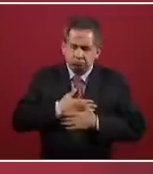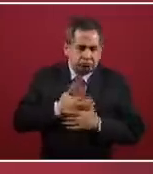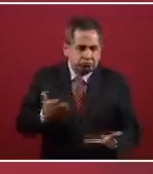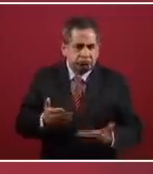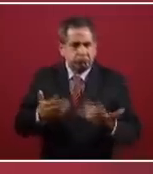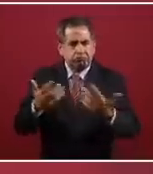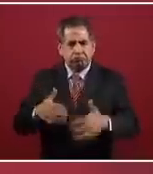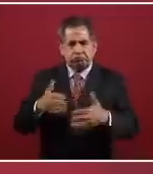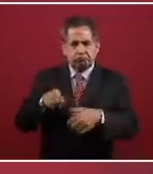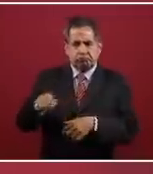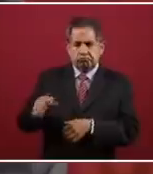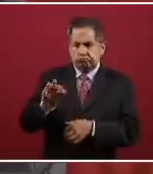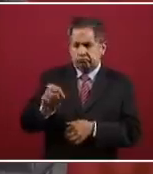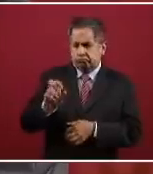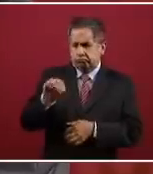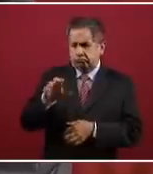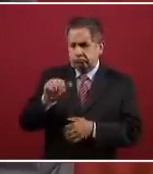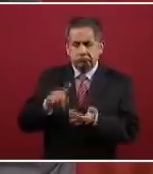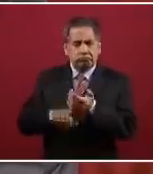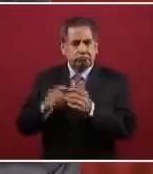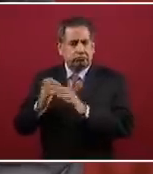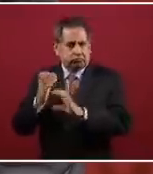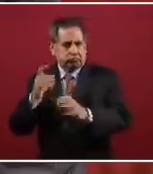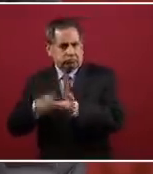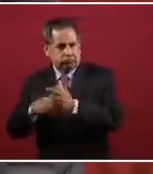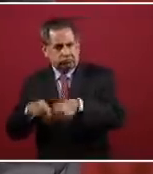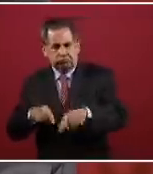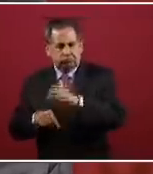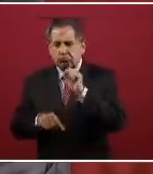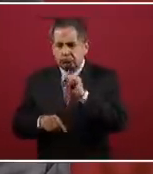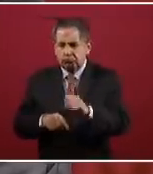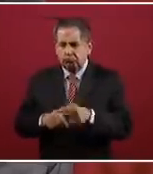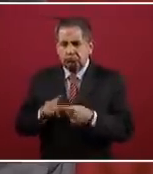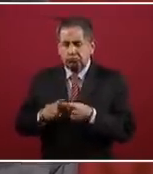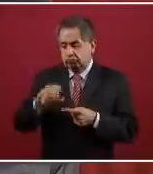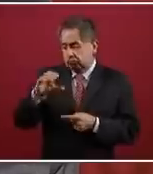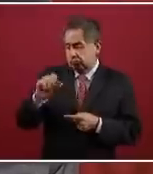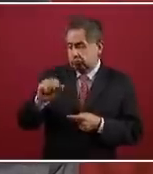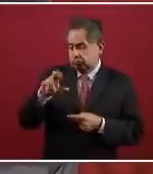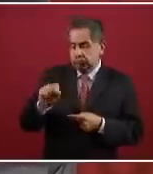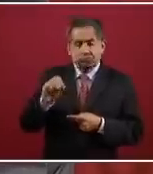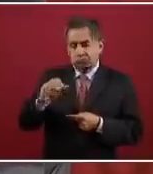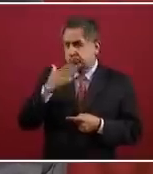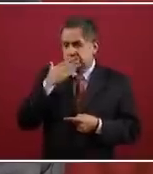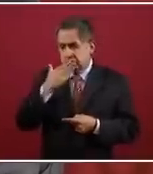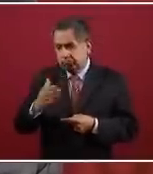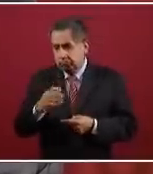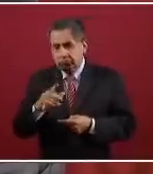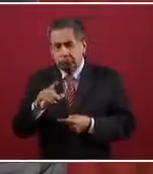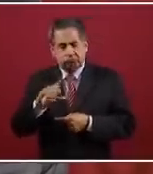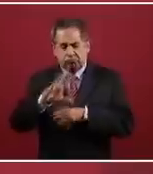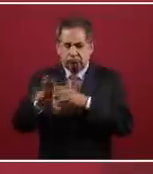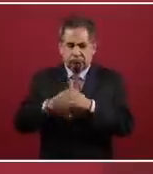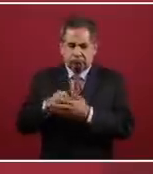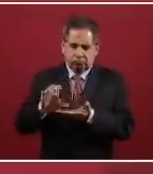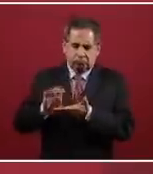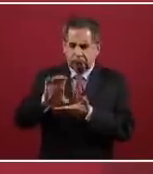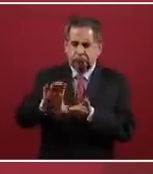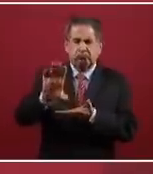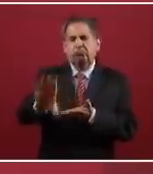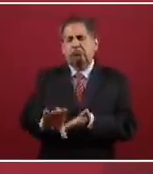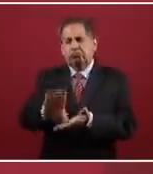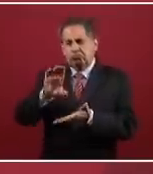las partes, de los transportistas, empezando por Carso, que lo reintegra de